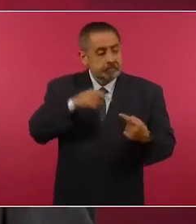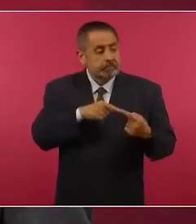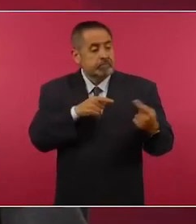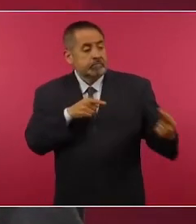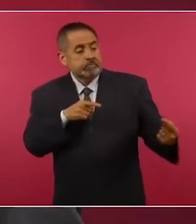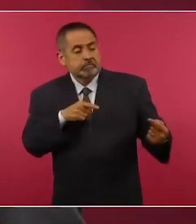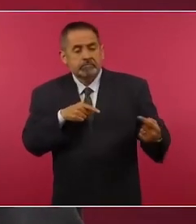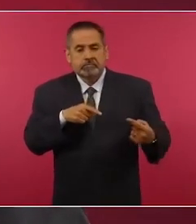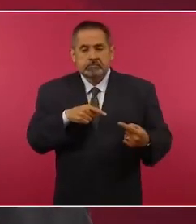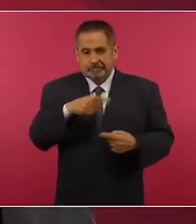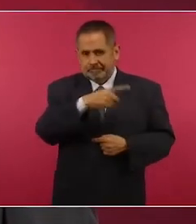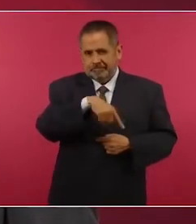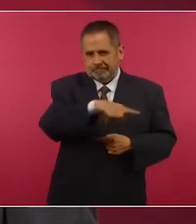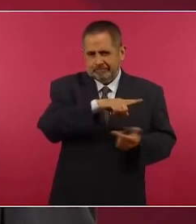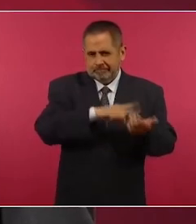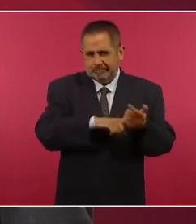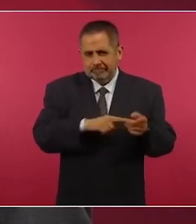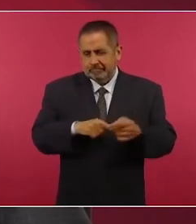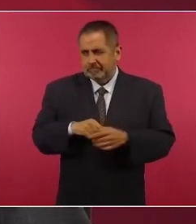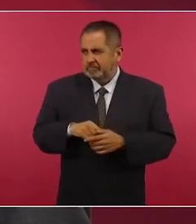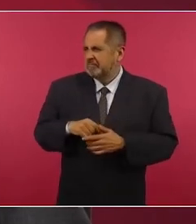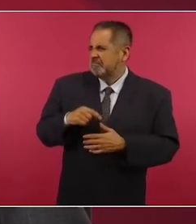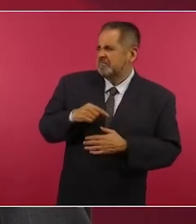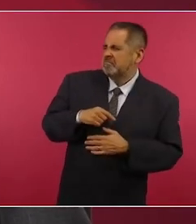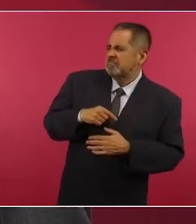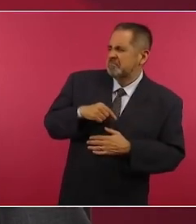adversarios conservadores,